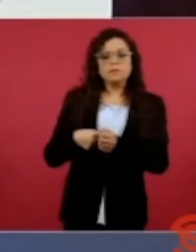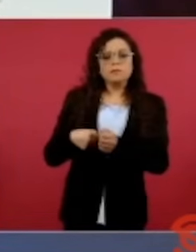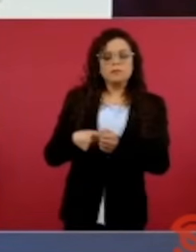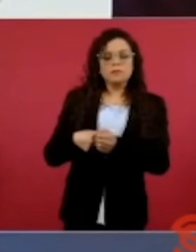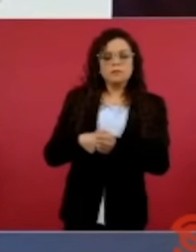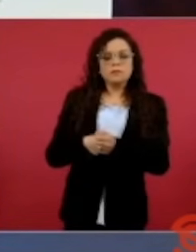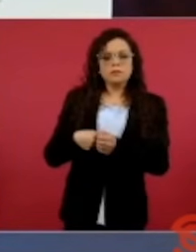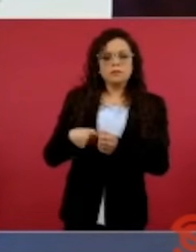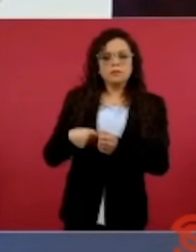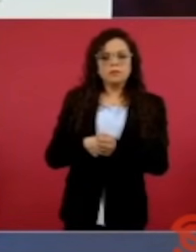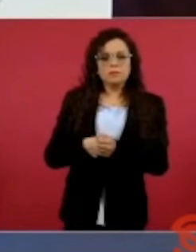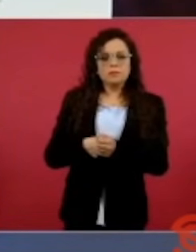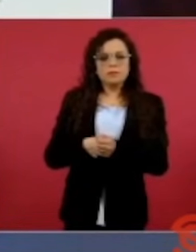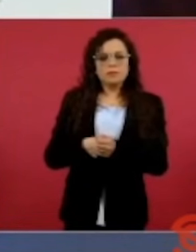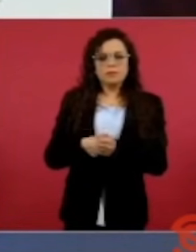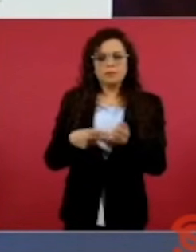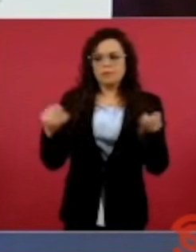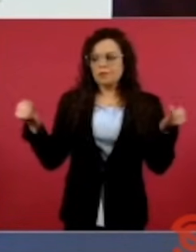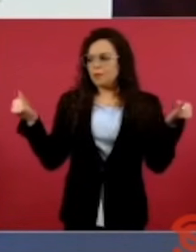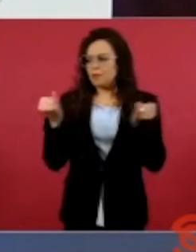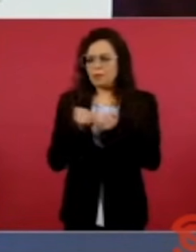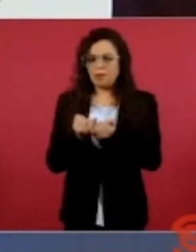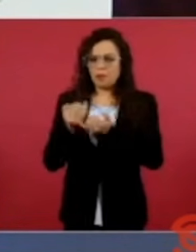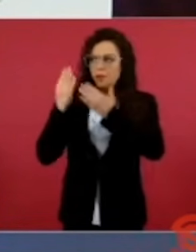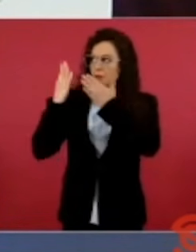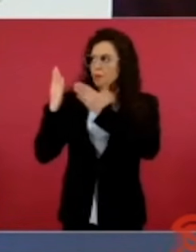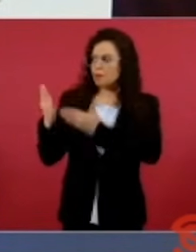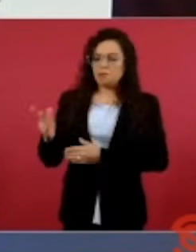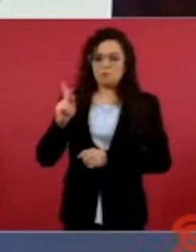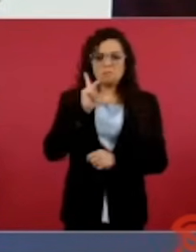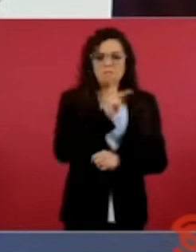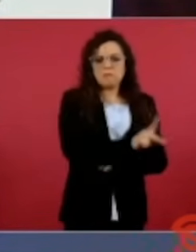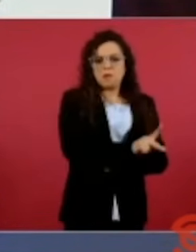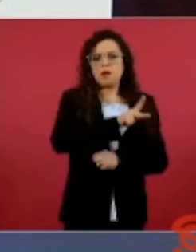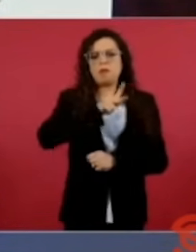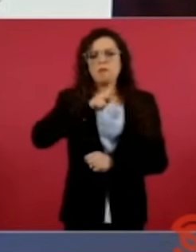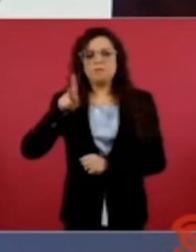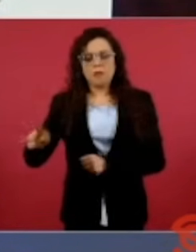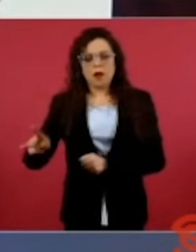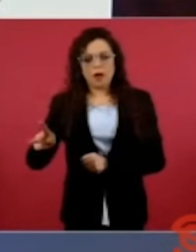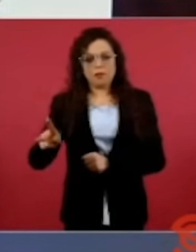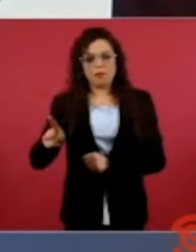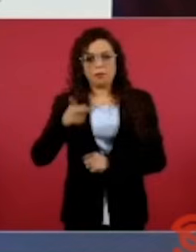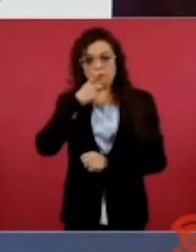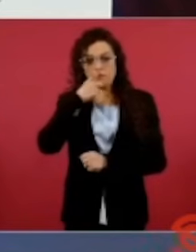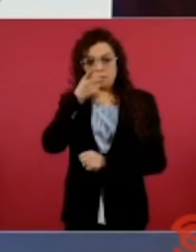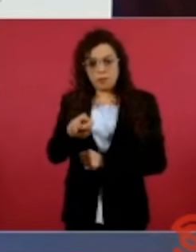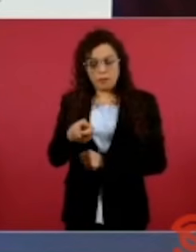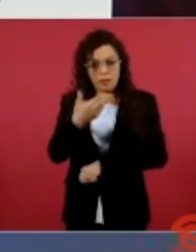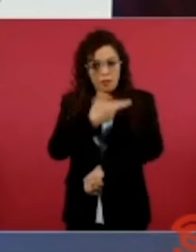mismo y dónde está la justicia rápida y